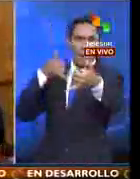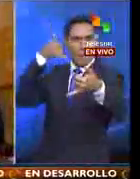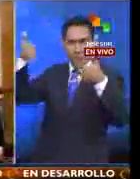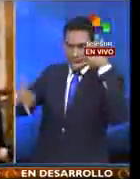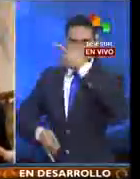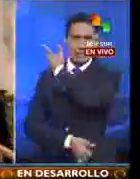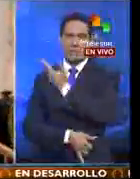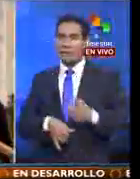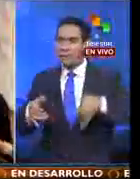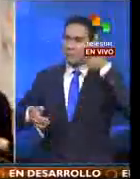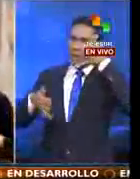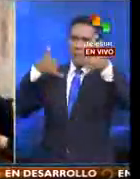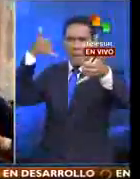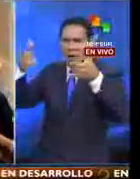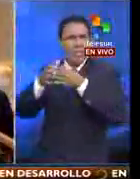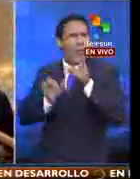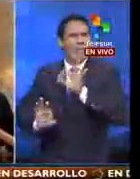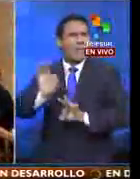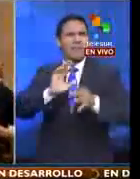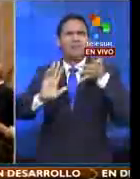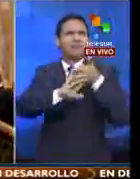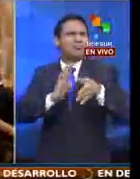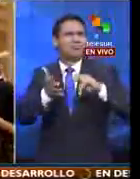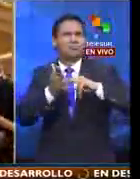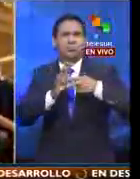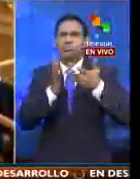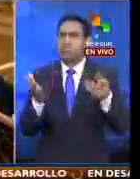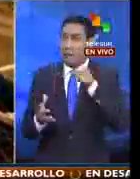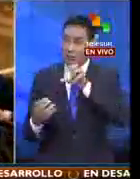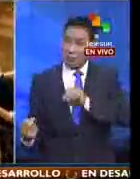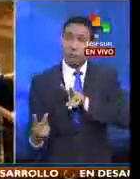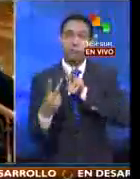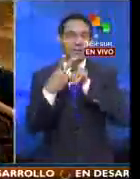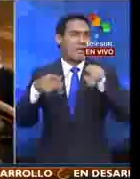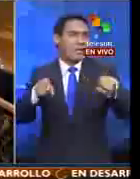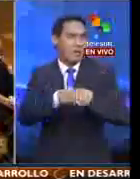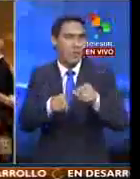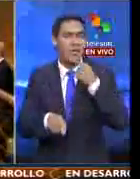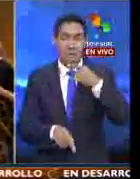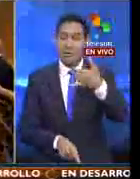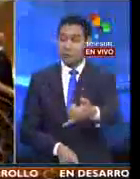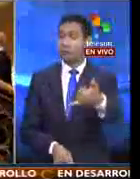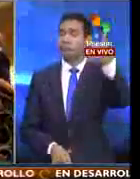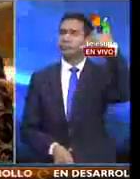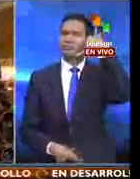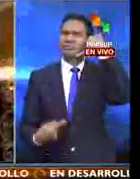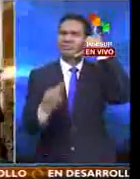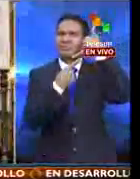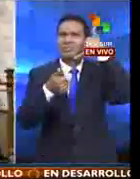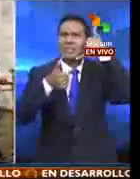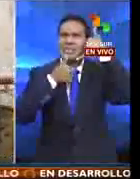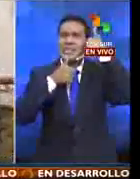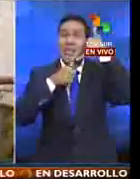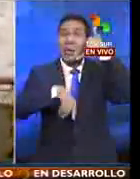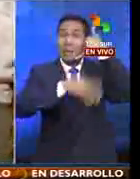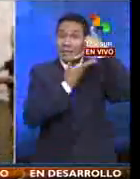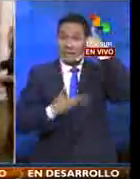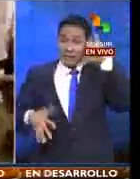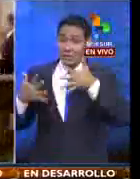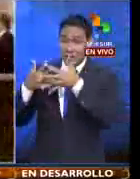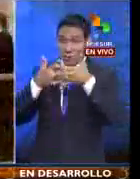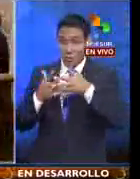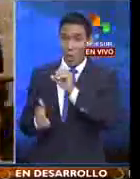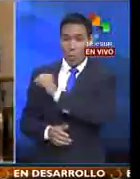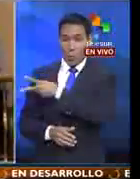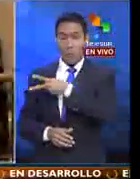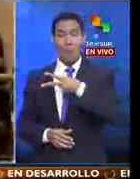mandatarios para afinar los detalles del encuentro. Incluso también hubo una llamada telefónica por parte del presidente de Estados Unidos,